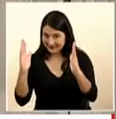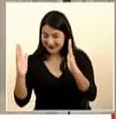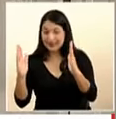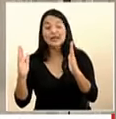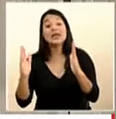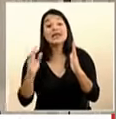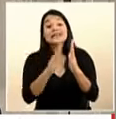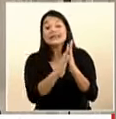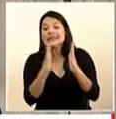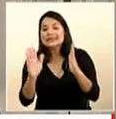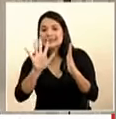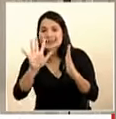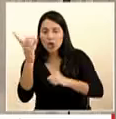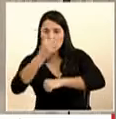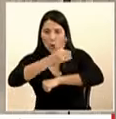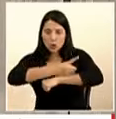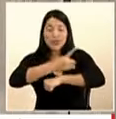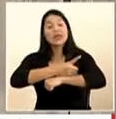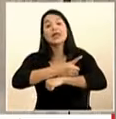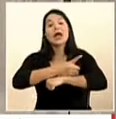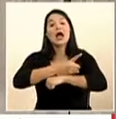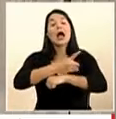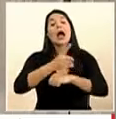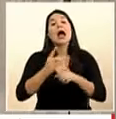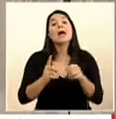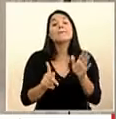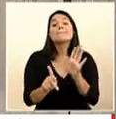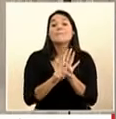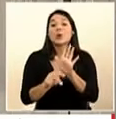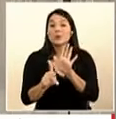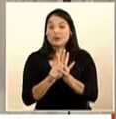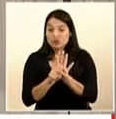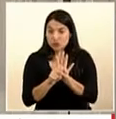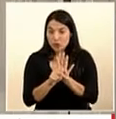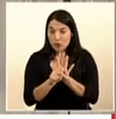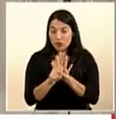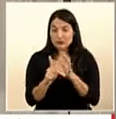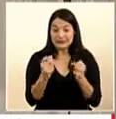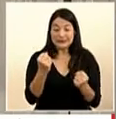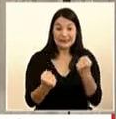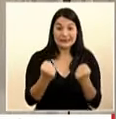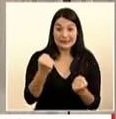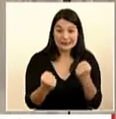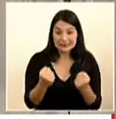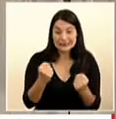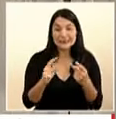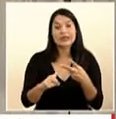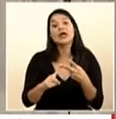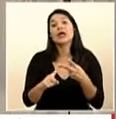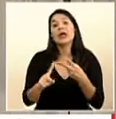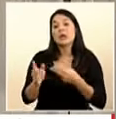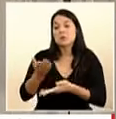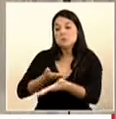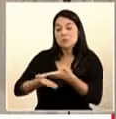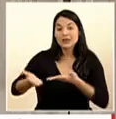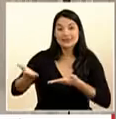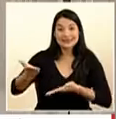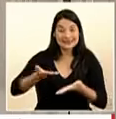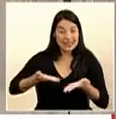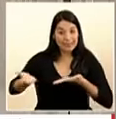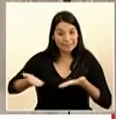estos 5 días se aplicarán restricciones a la circulación de vehículos intercambio de servicios y tránsito de personas